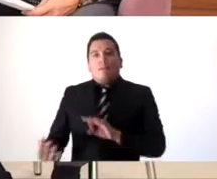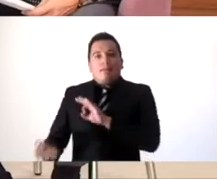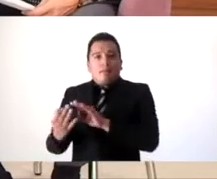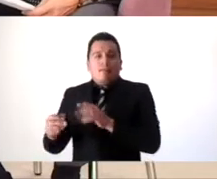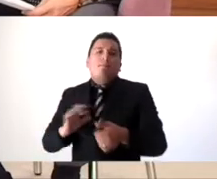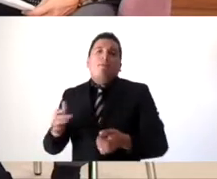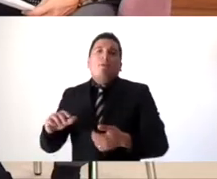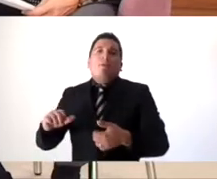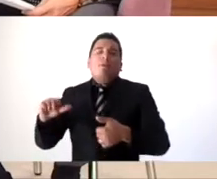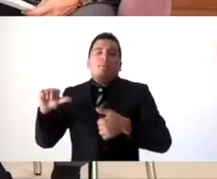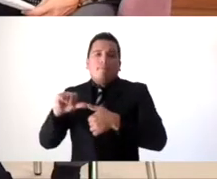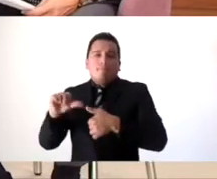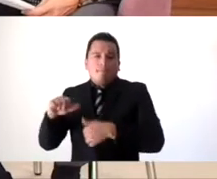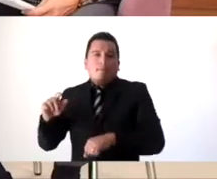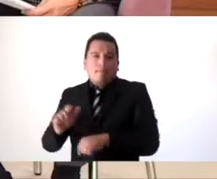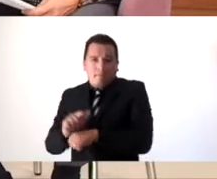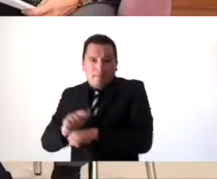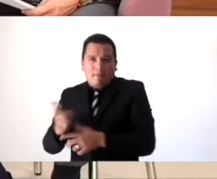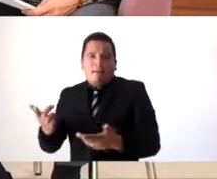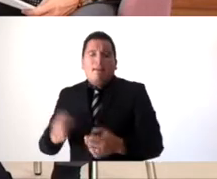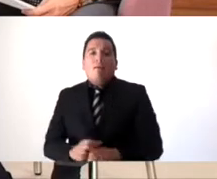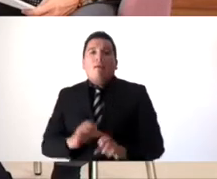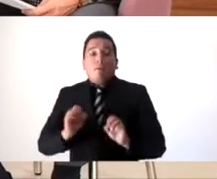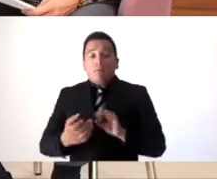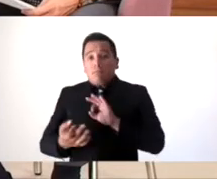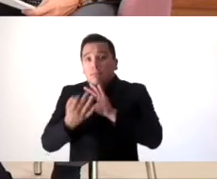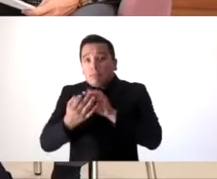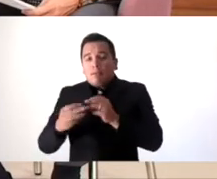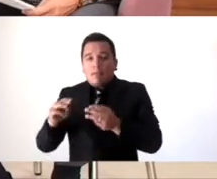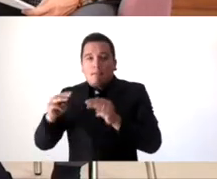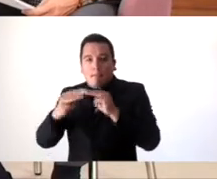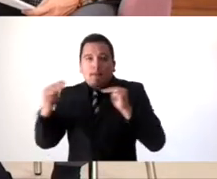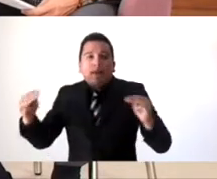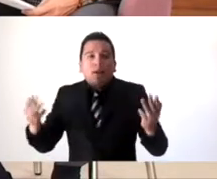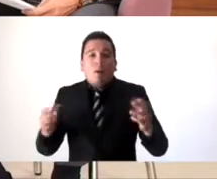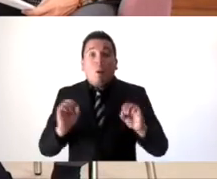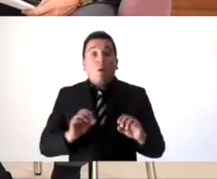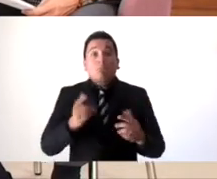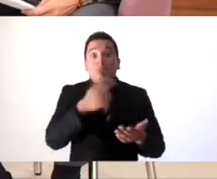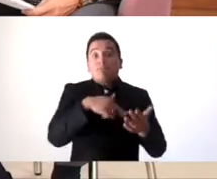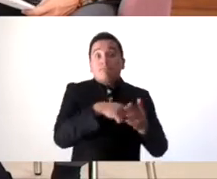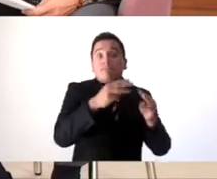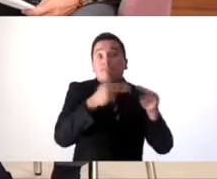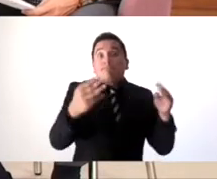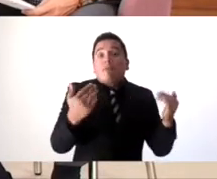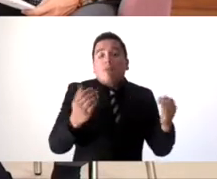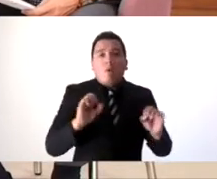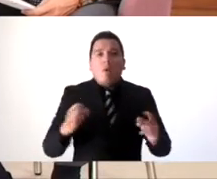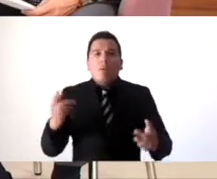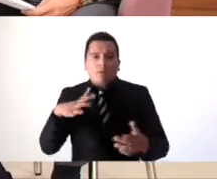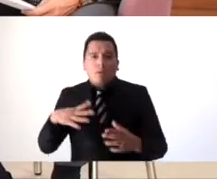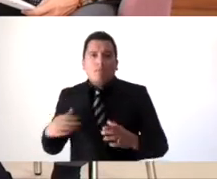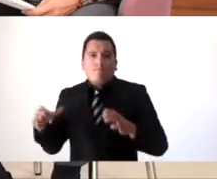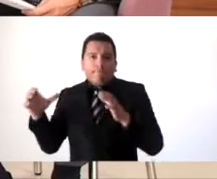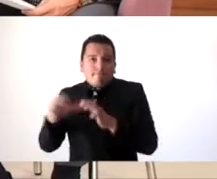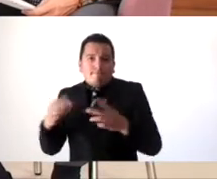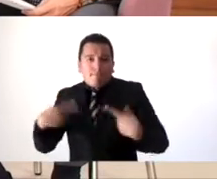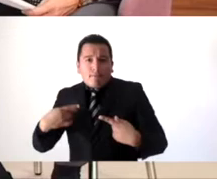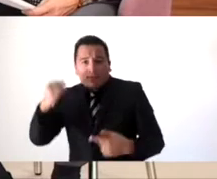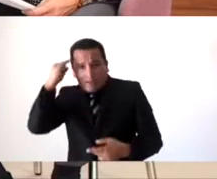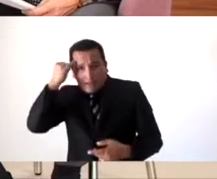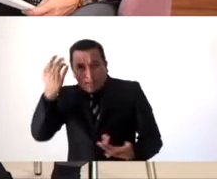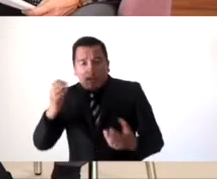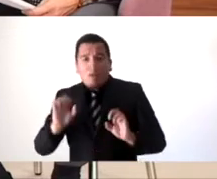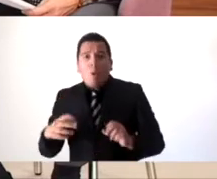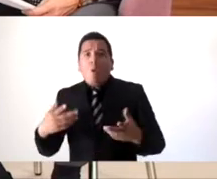y colindan pues con Guatemala, y los que están cerca del mar y los que no tienen mar, y los que tienen comunidades indígenas y